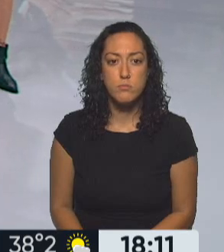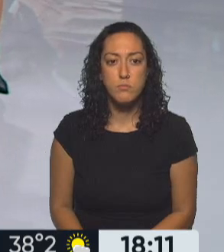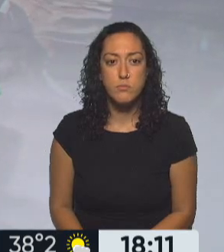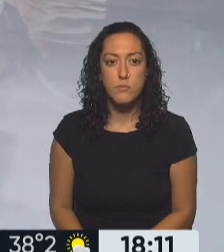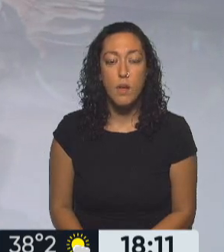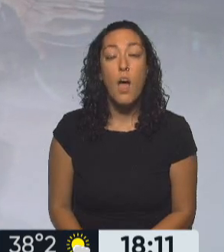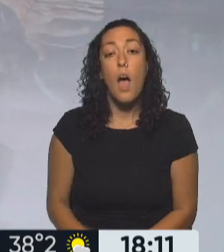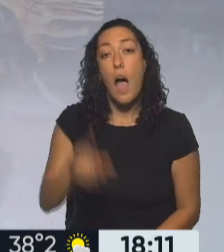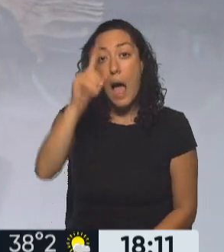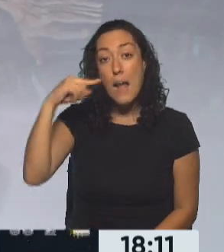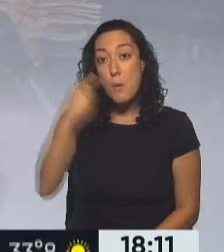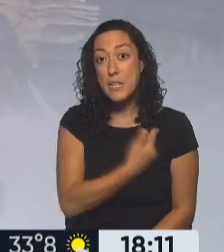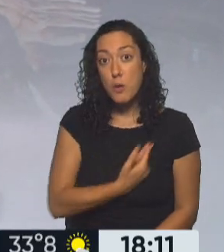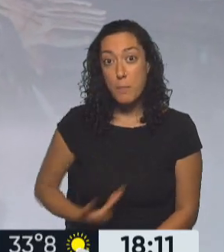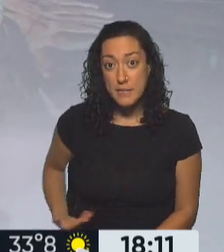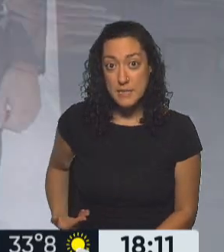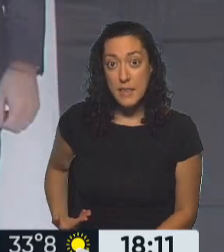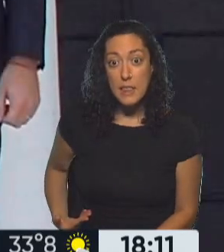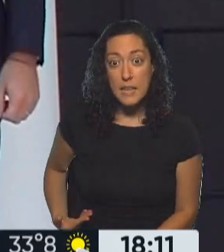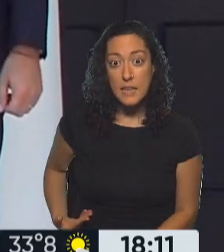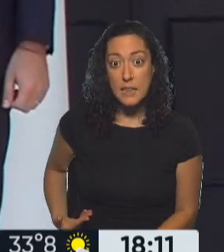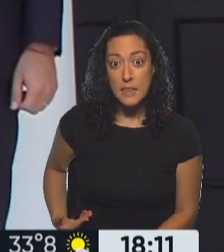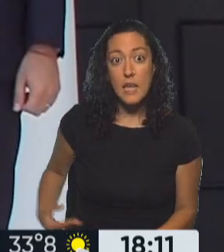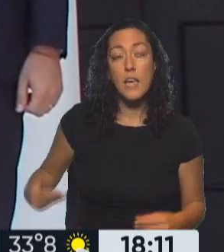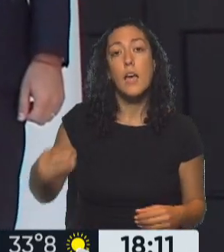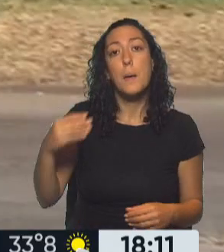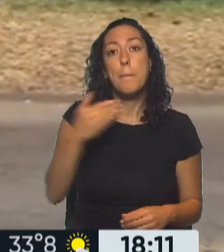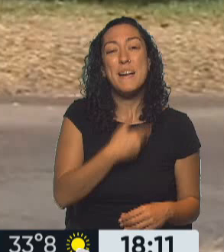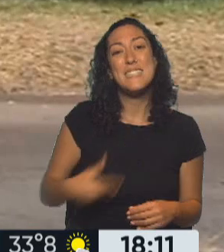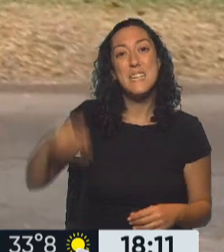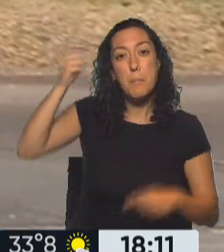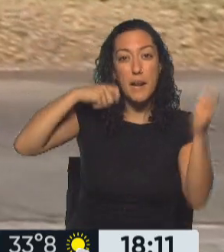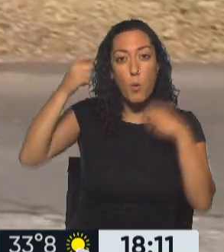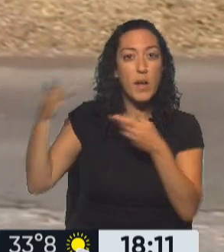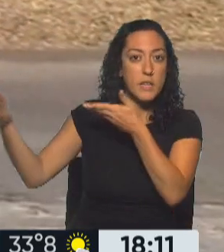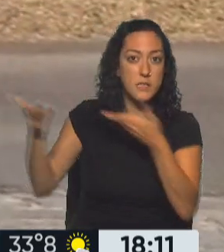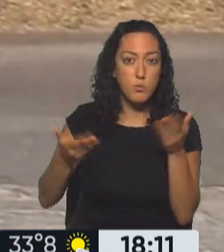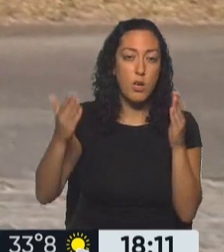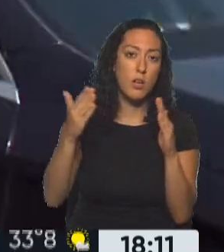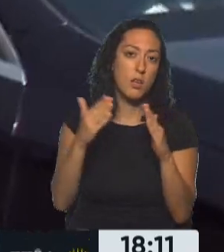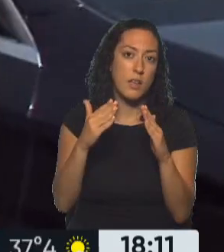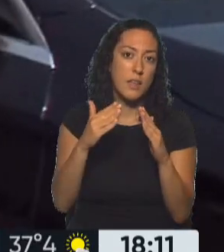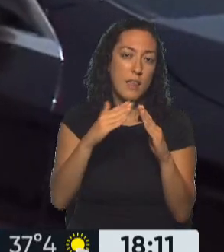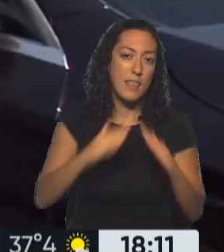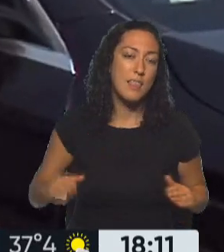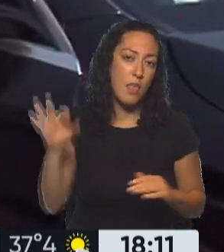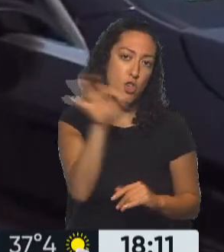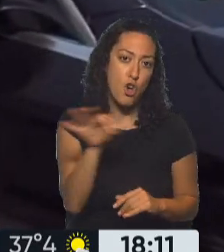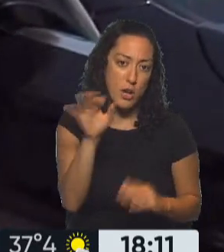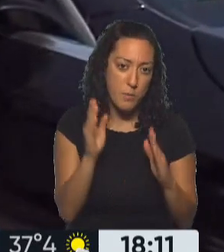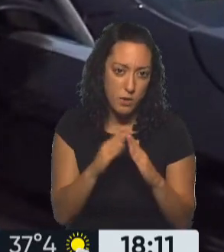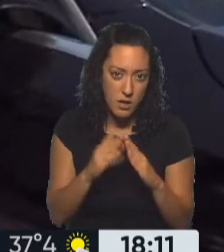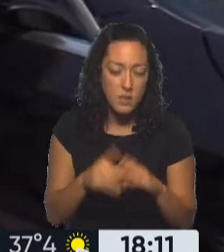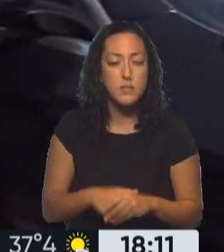El presidente Alberto Fernández recibió a su par de Paraguay en la Quinta de Olivos, recibió a Mario Abdo